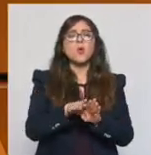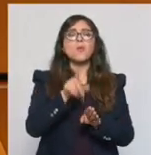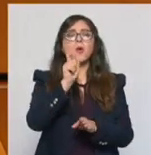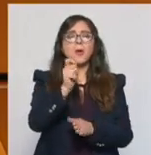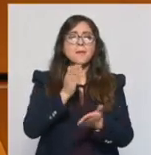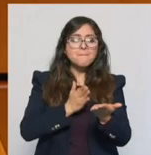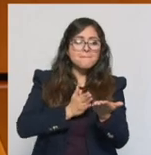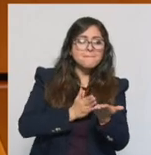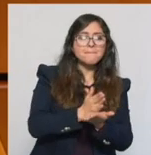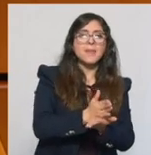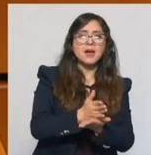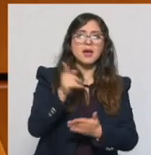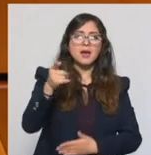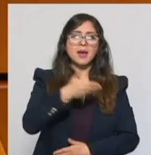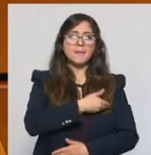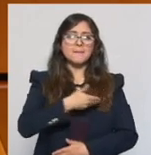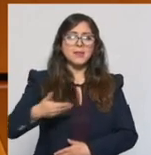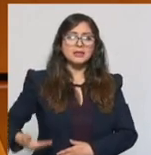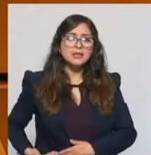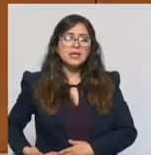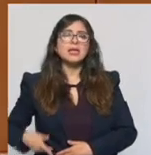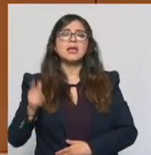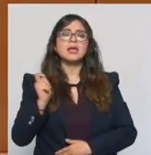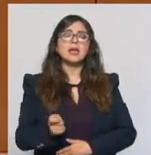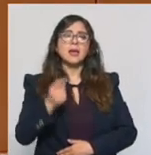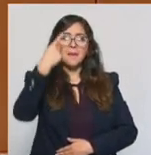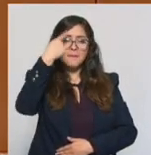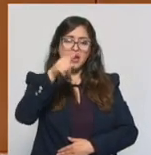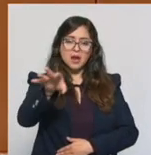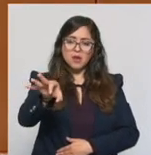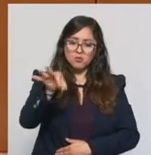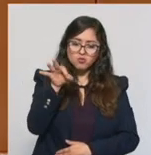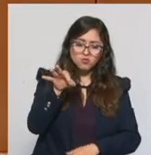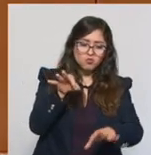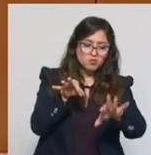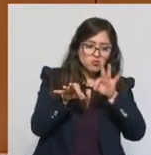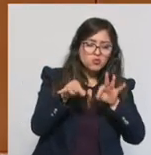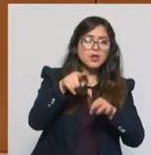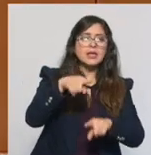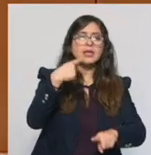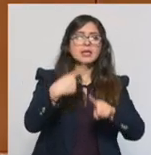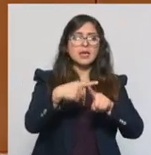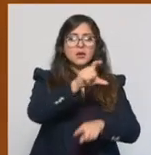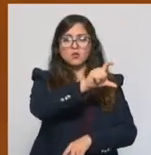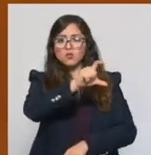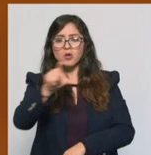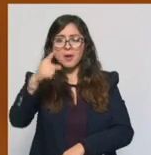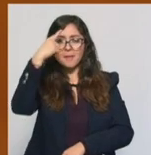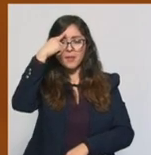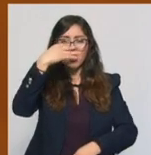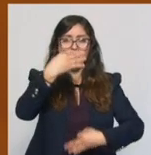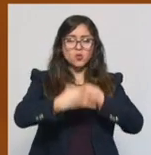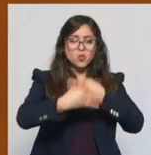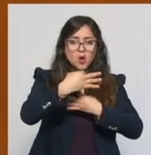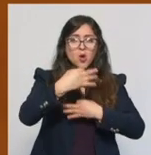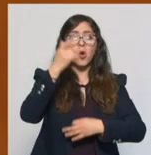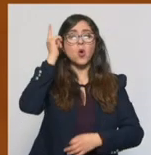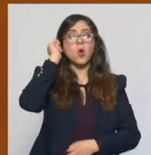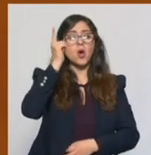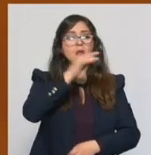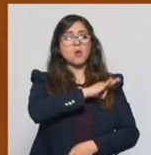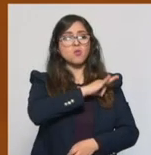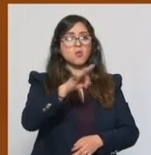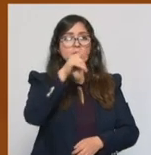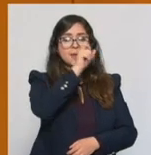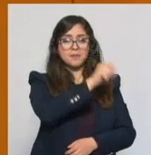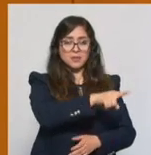del presidente que tiene la facultad de designar la terna en el Poder Judicial. Ojalá esto se rectificara para que